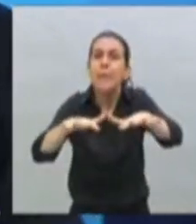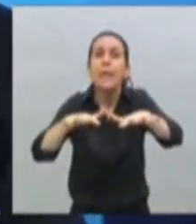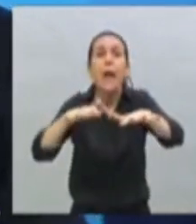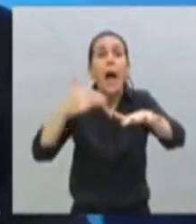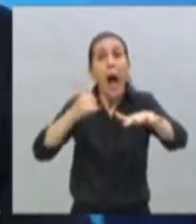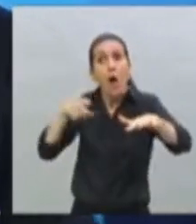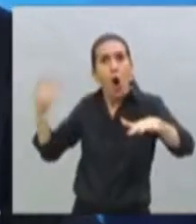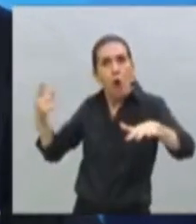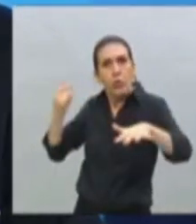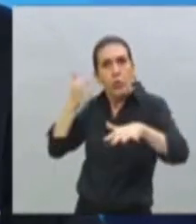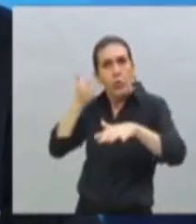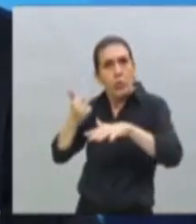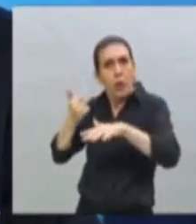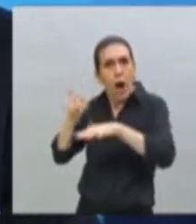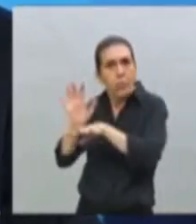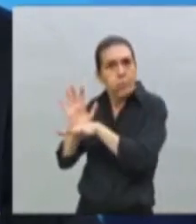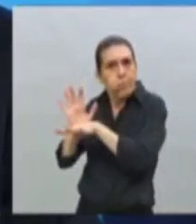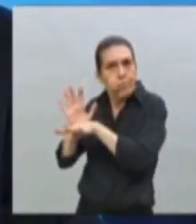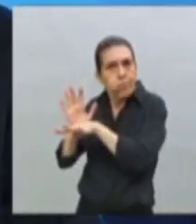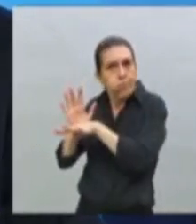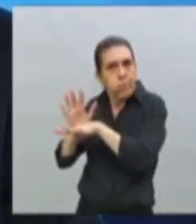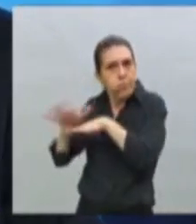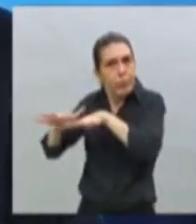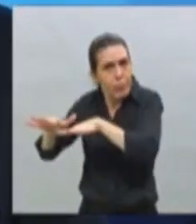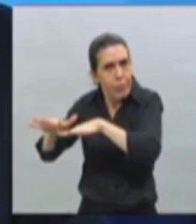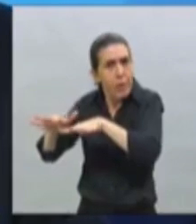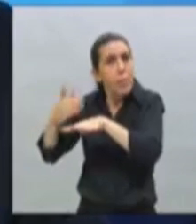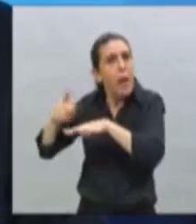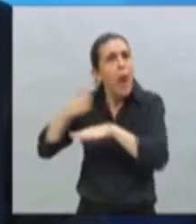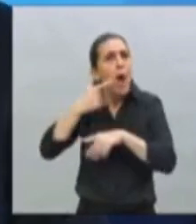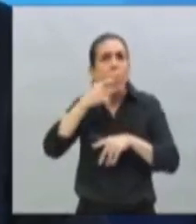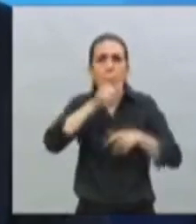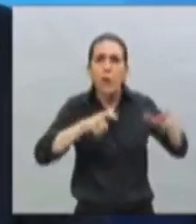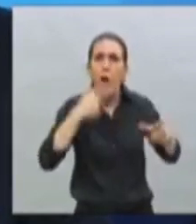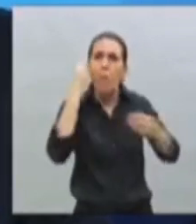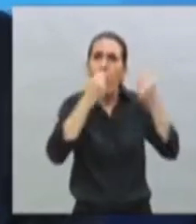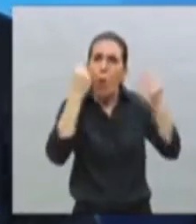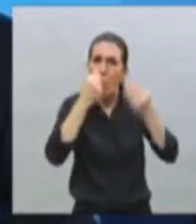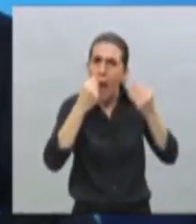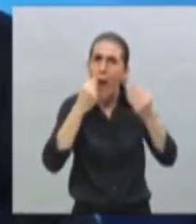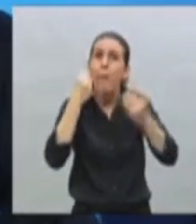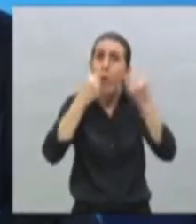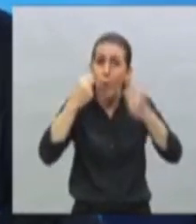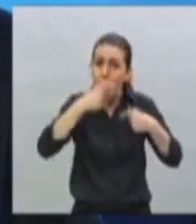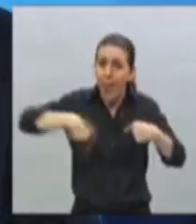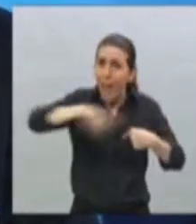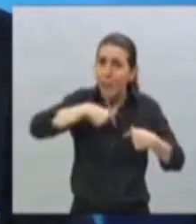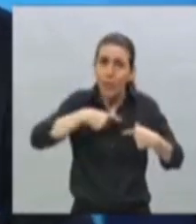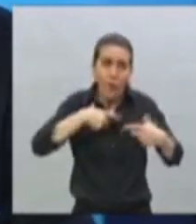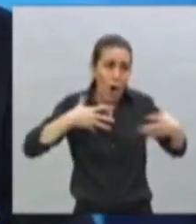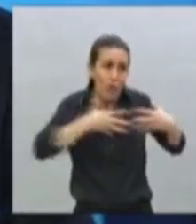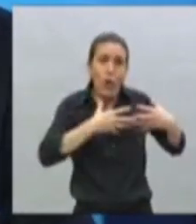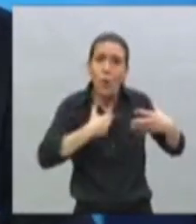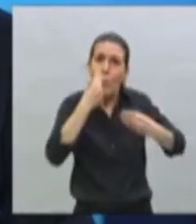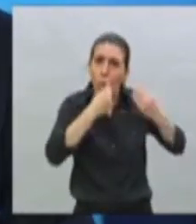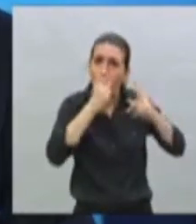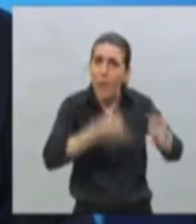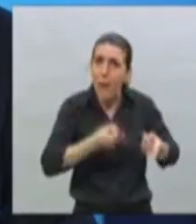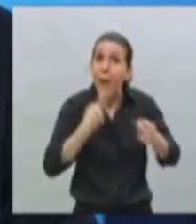pero yo sé que hay mucha gente honestamente preocupada por eso. Y esa preocupación también es nuestra. Pero como les dije el primer